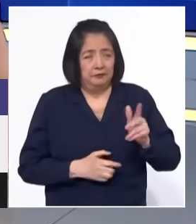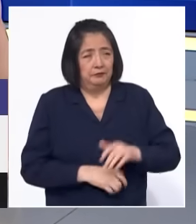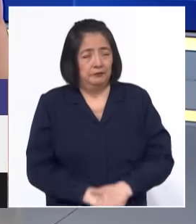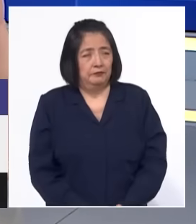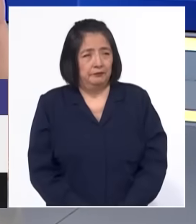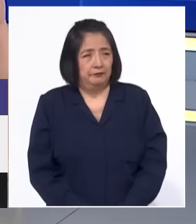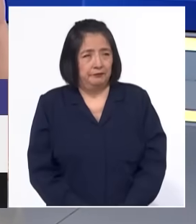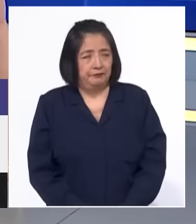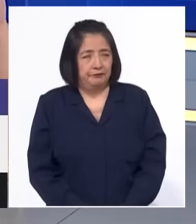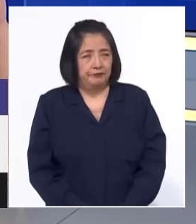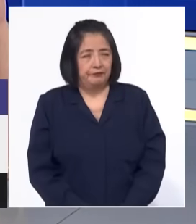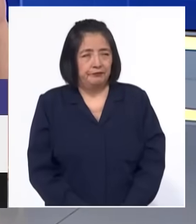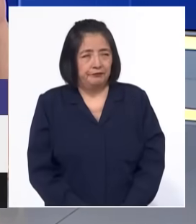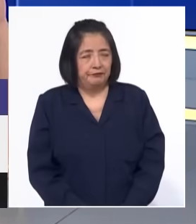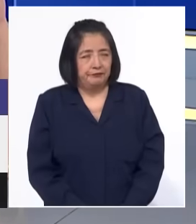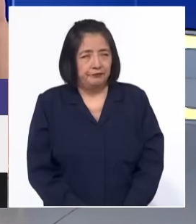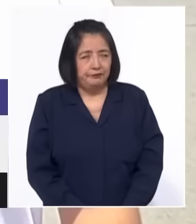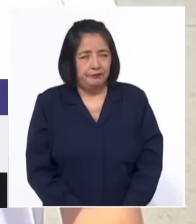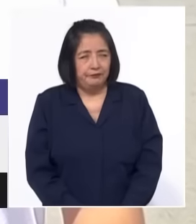delincuentes.